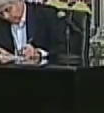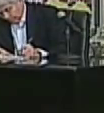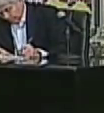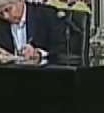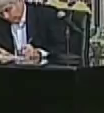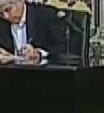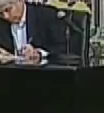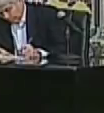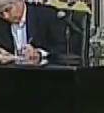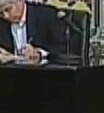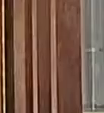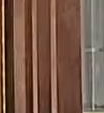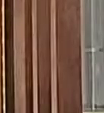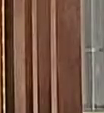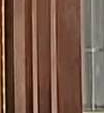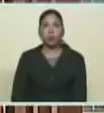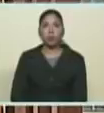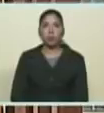Guárico,